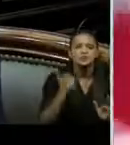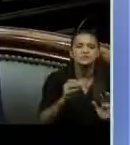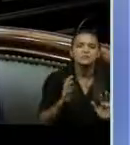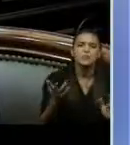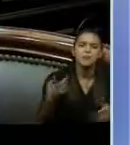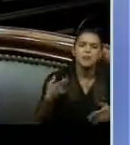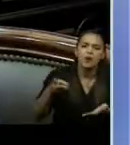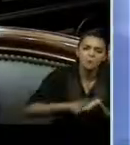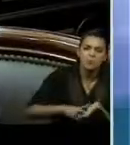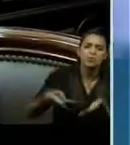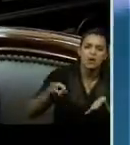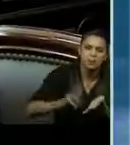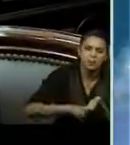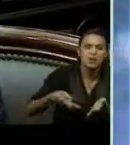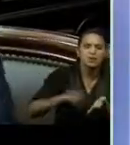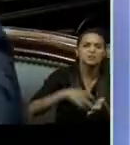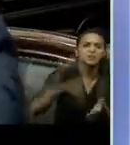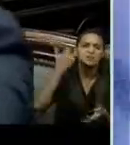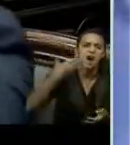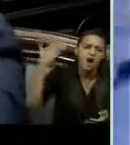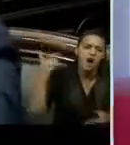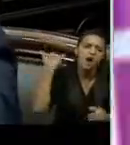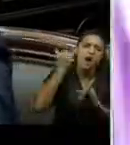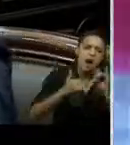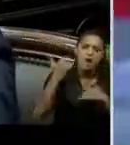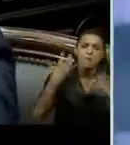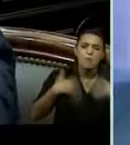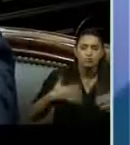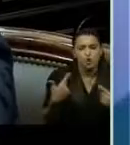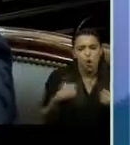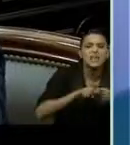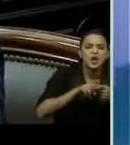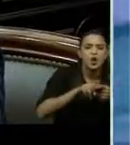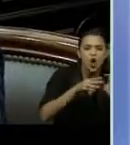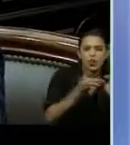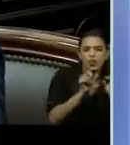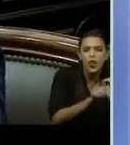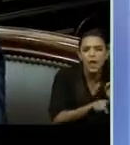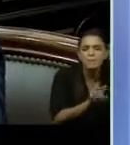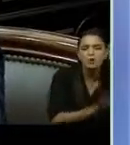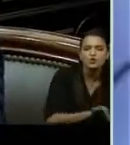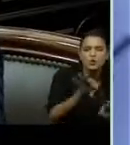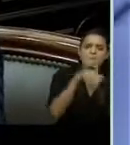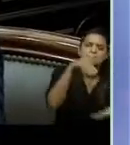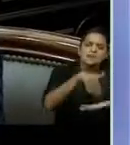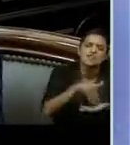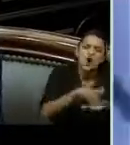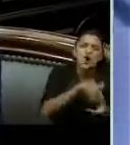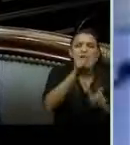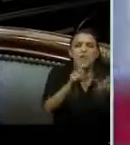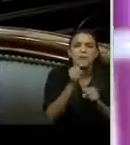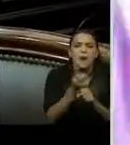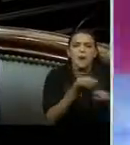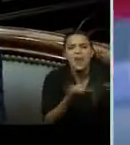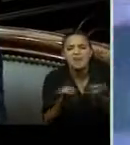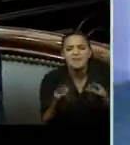los trabajadores extranjeros. Ojalá los dos legisladores nuestros que son de Juntos por el Cambio también tengamos la madurez política de poder dar a los trabajadores